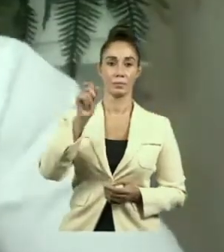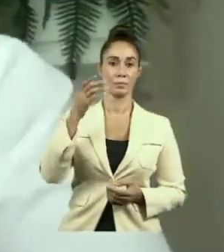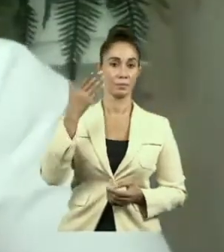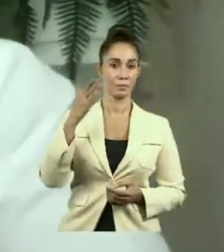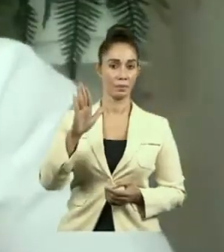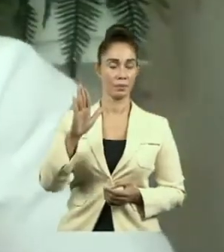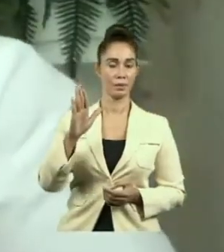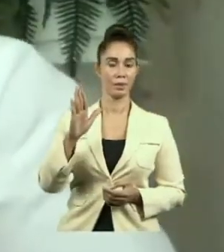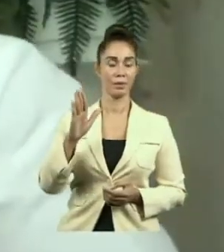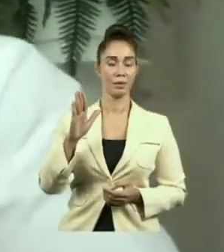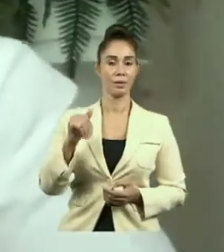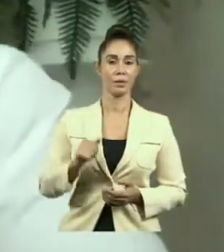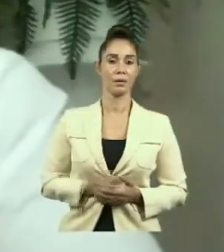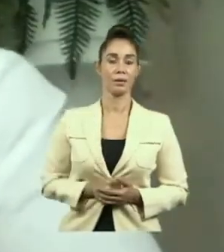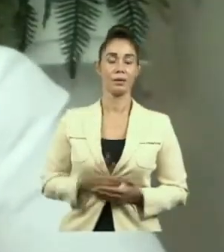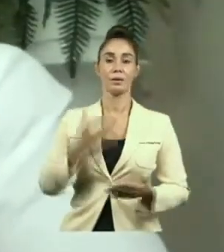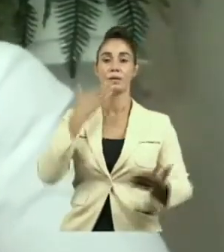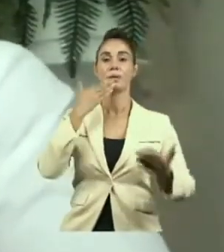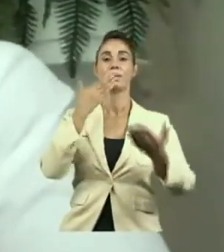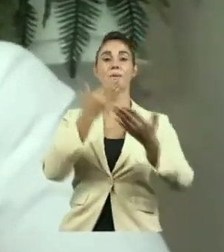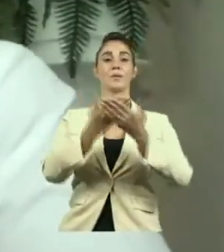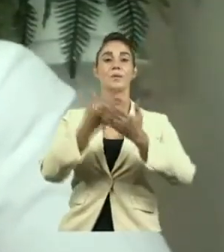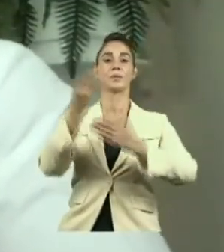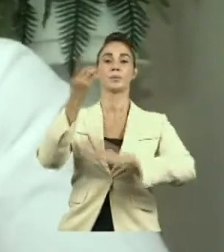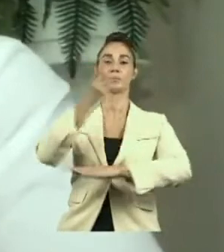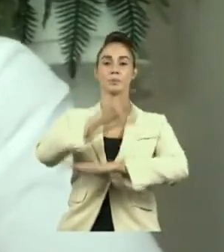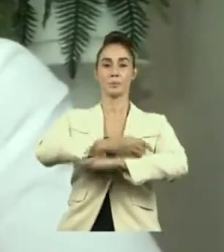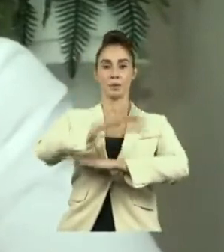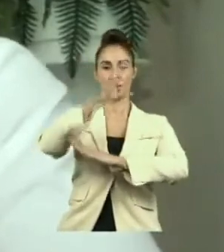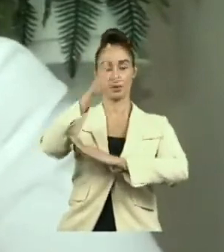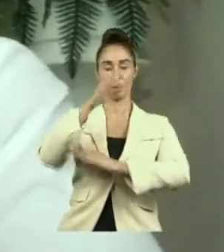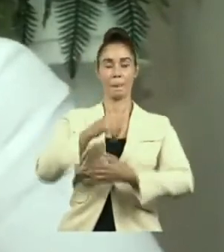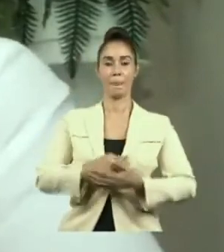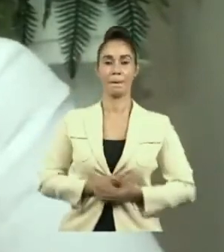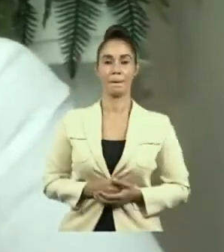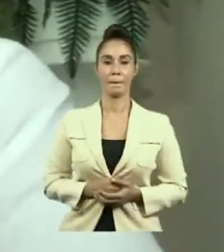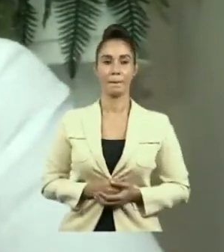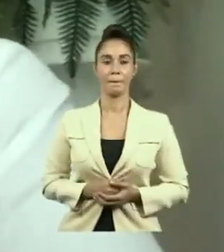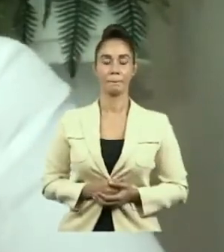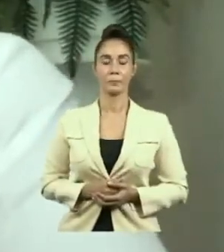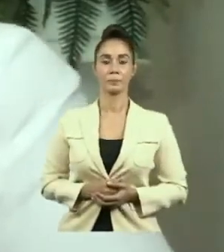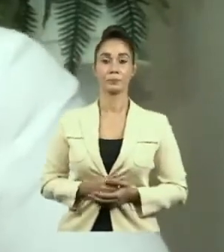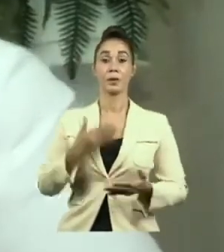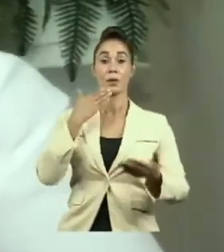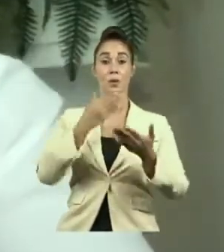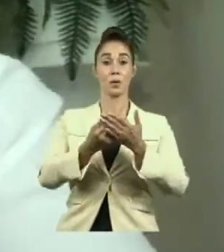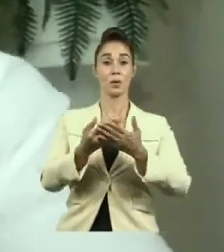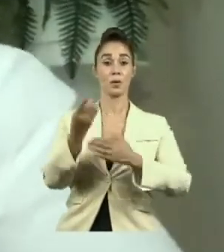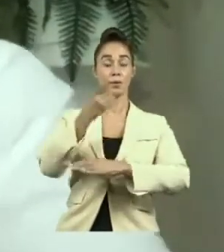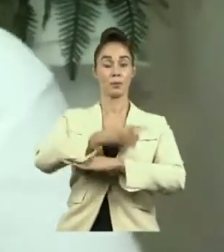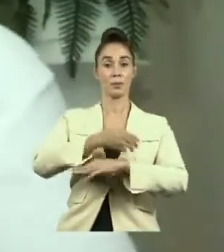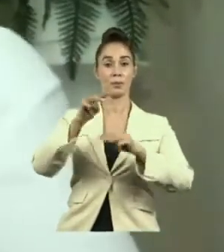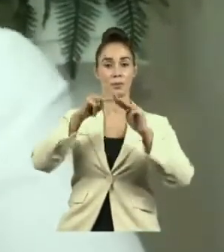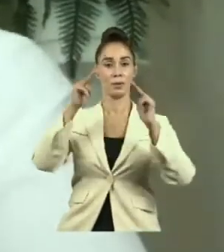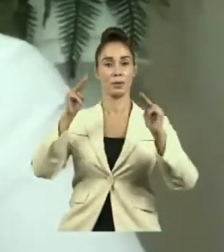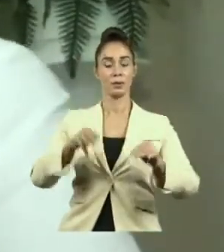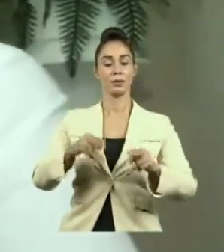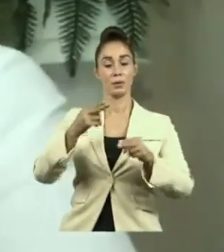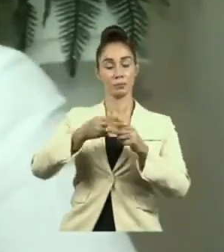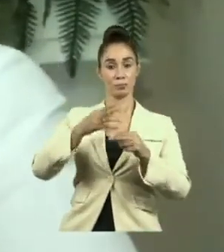buenos buenos días señor ministro ministro a día lebron